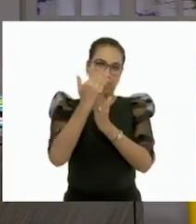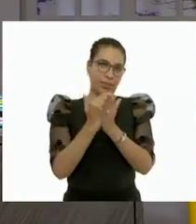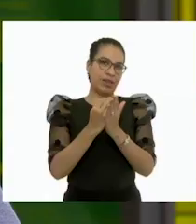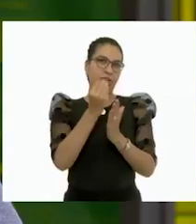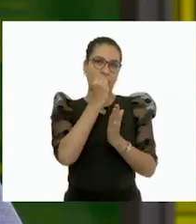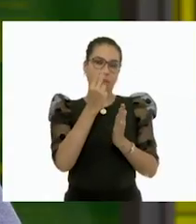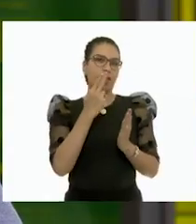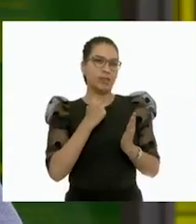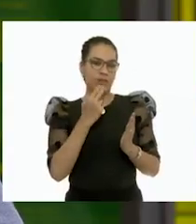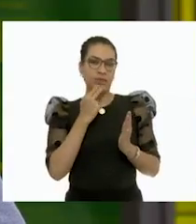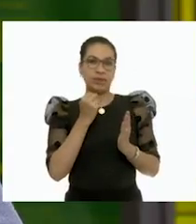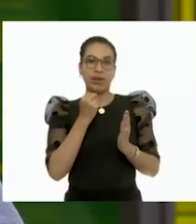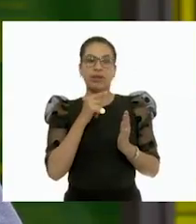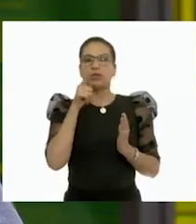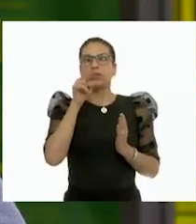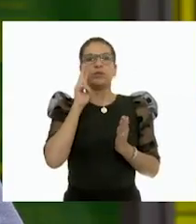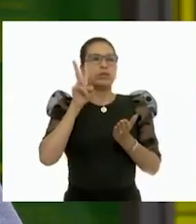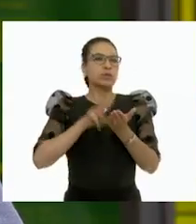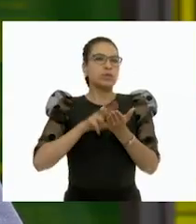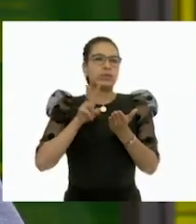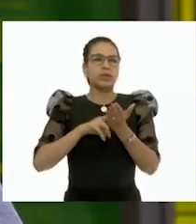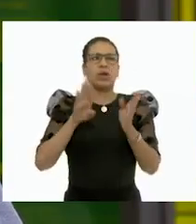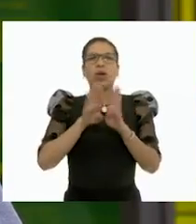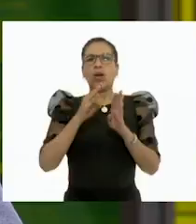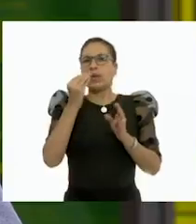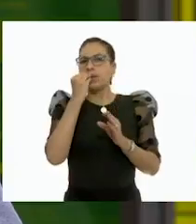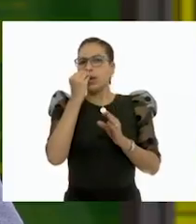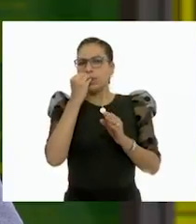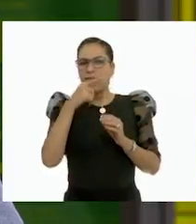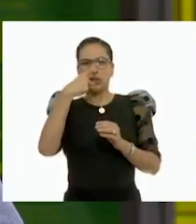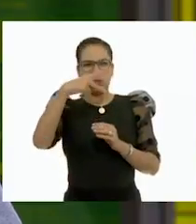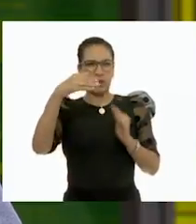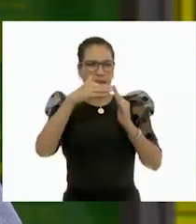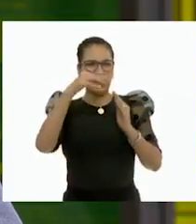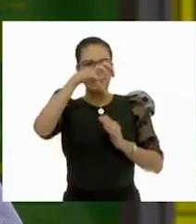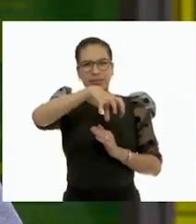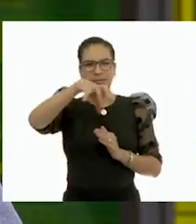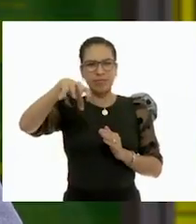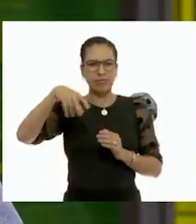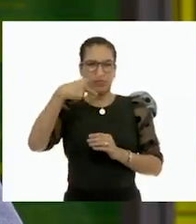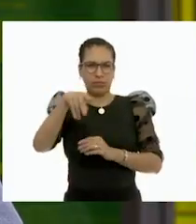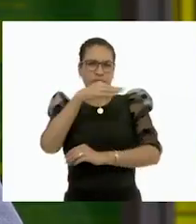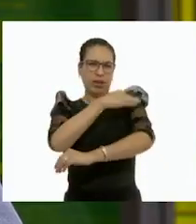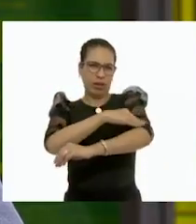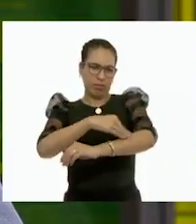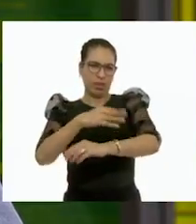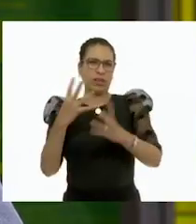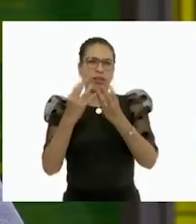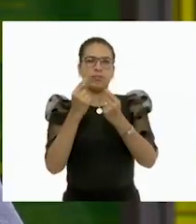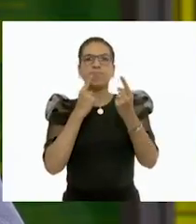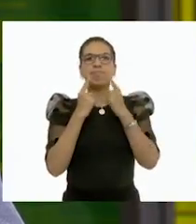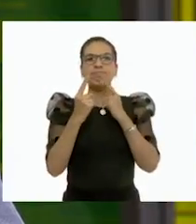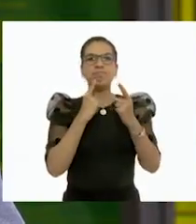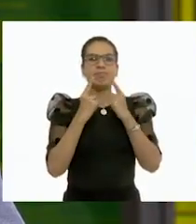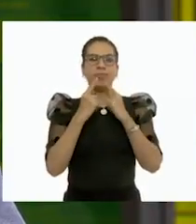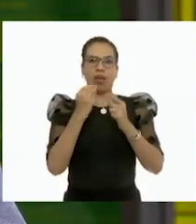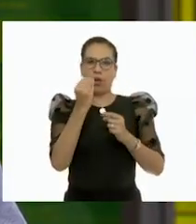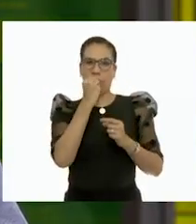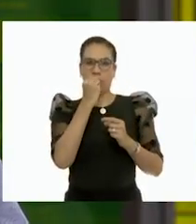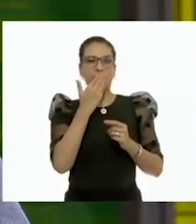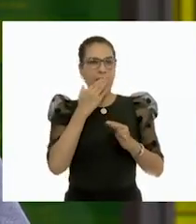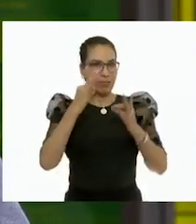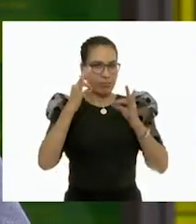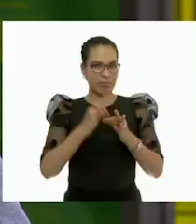su consumo. Valora cómo se alimentan en tu casa junto con tu familiar y planeen una dieta